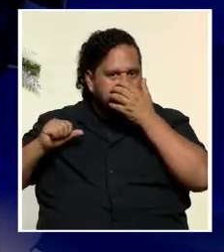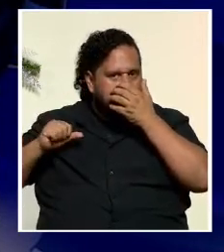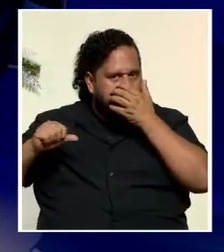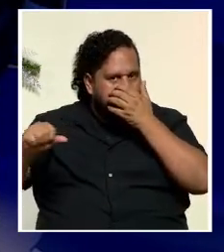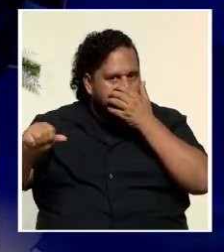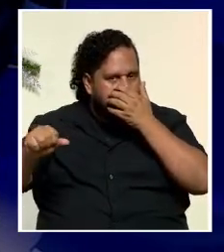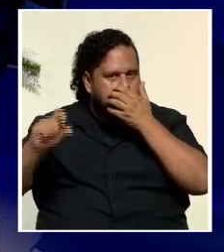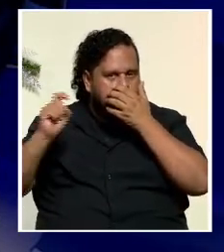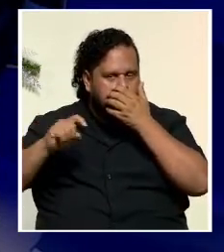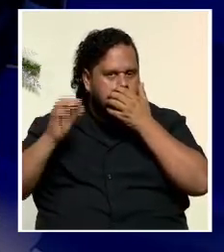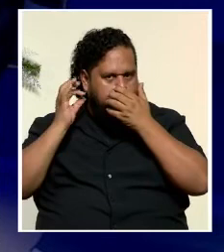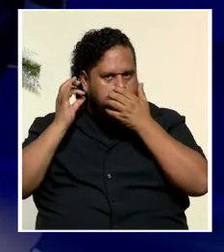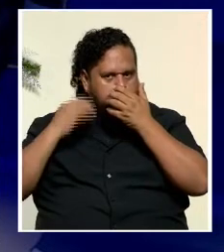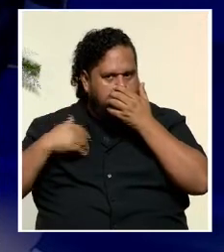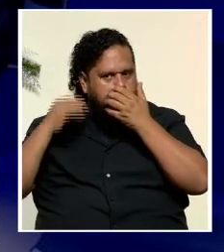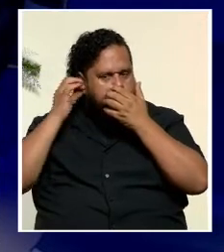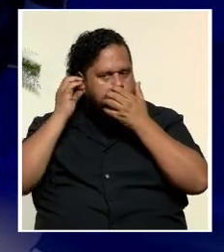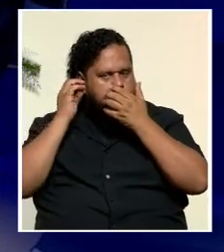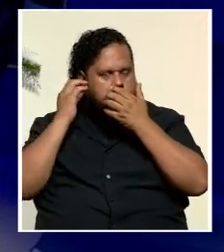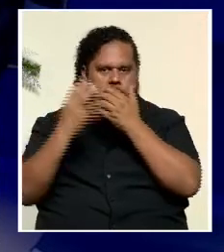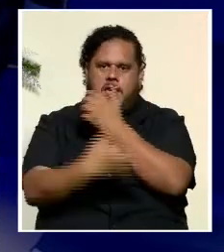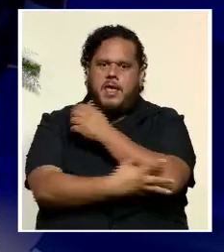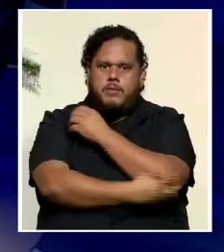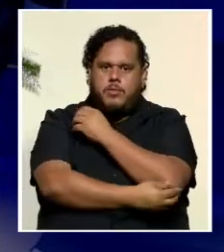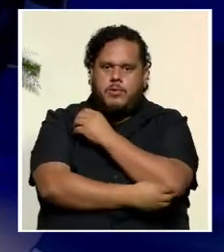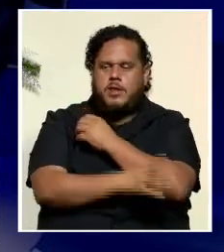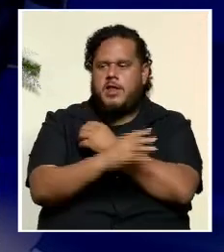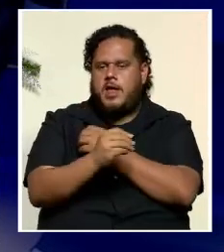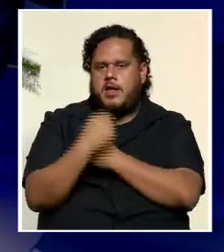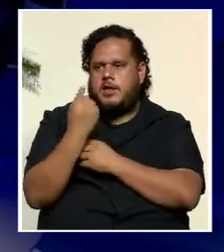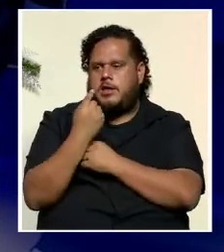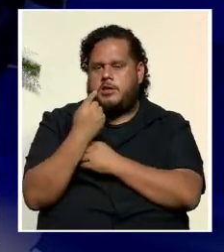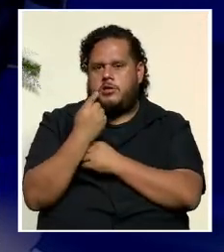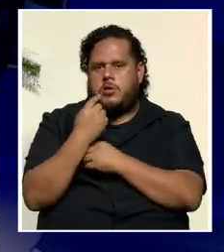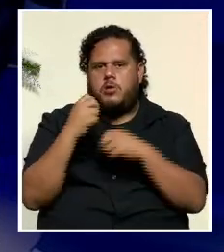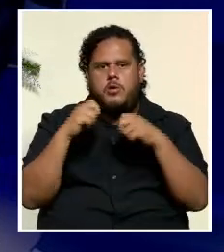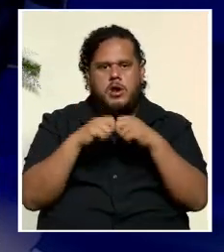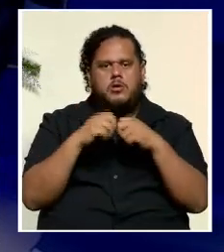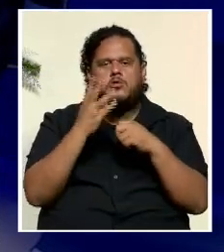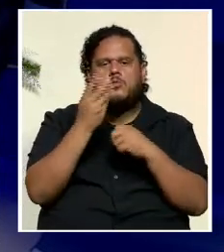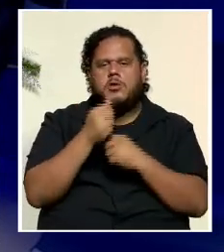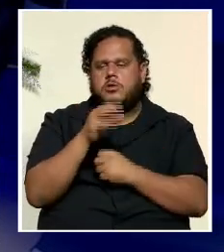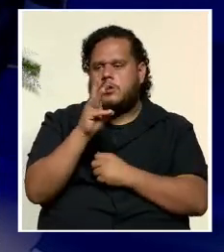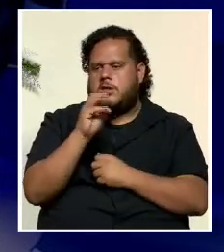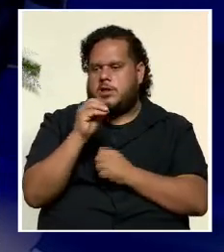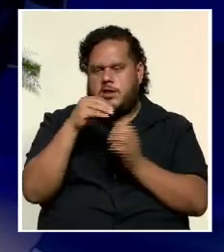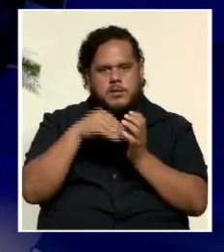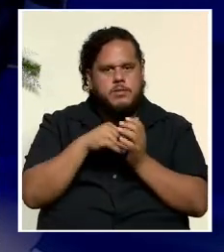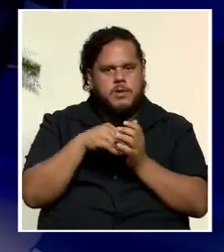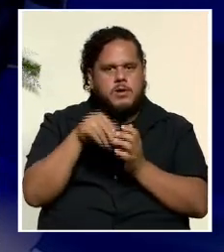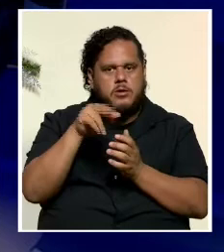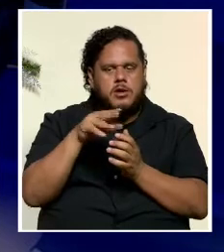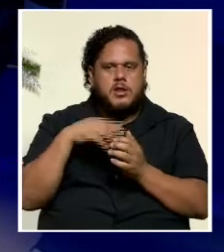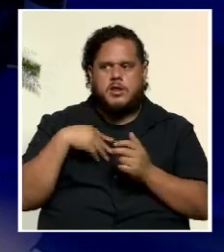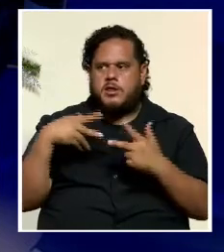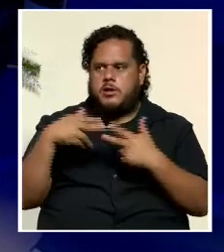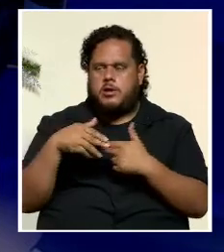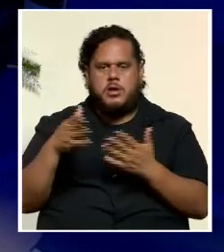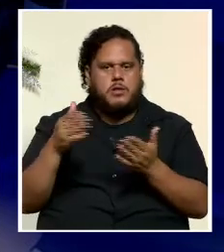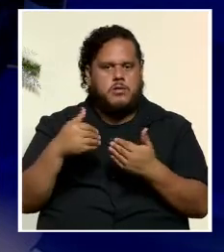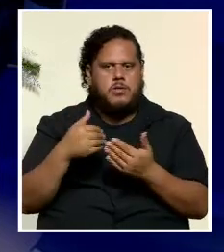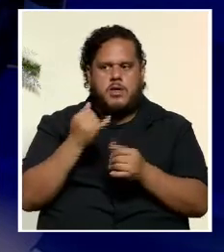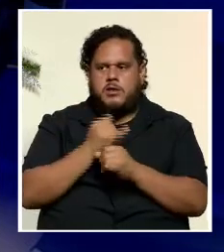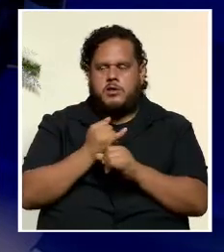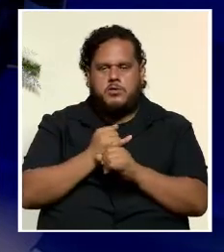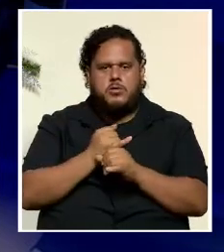en extrema pobreza, y solo el recibo de luz era 60,000 colones y se le iban a cortar, y no había institución